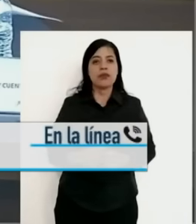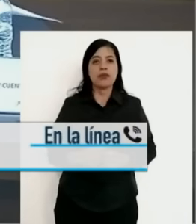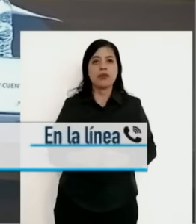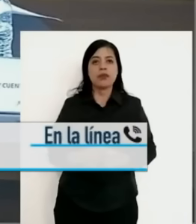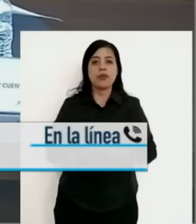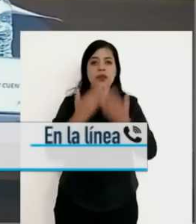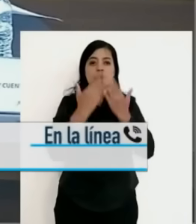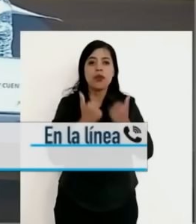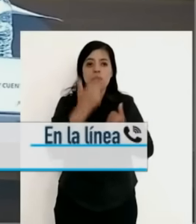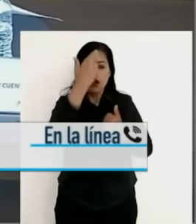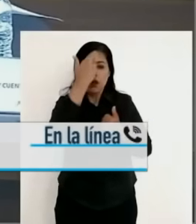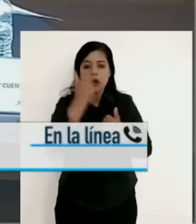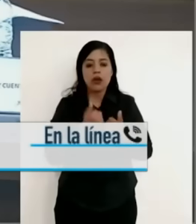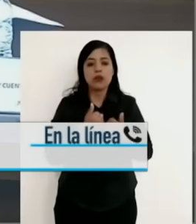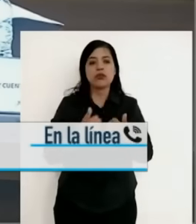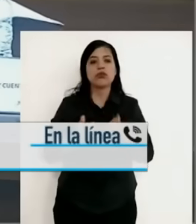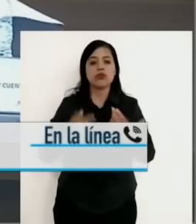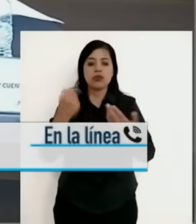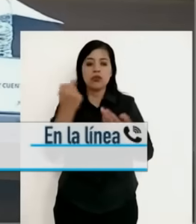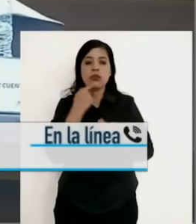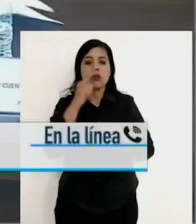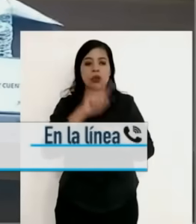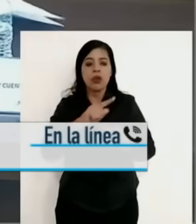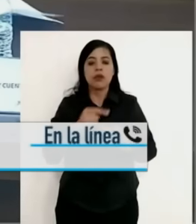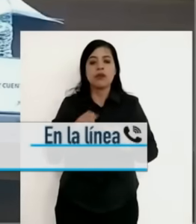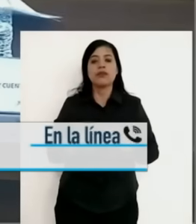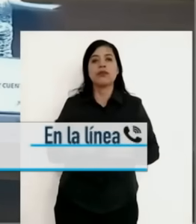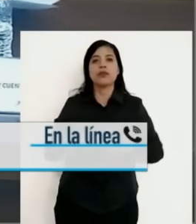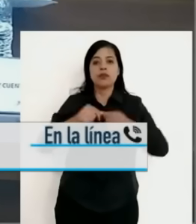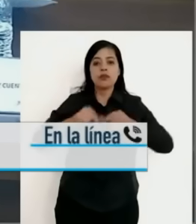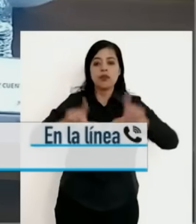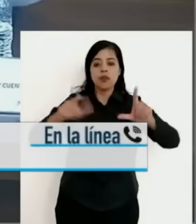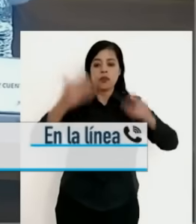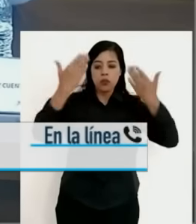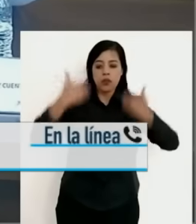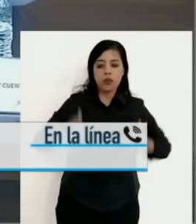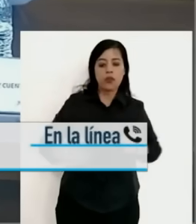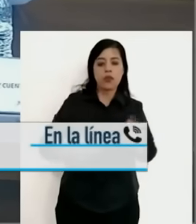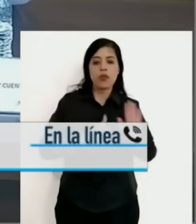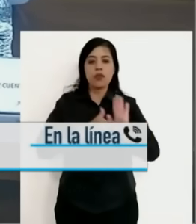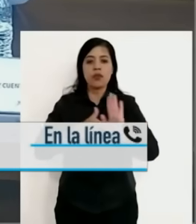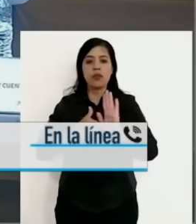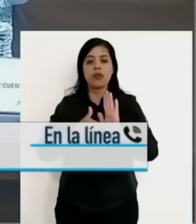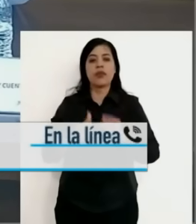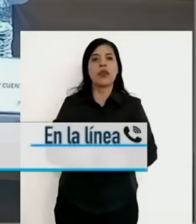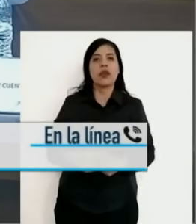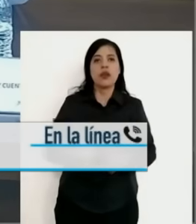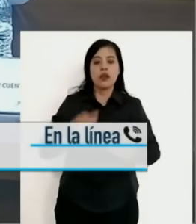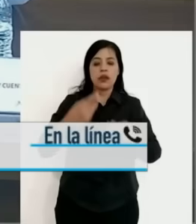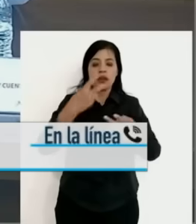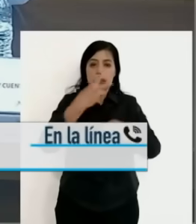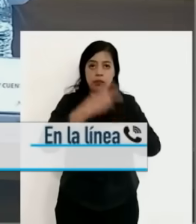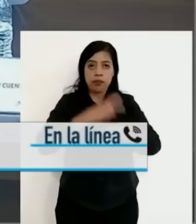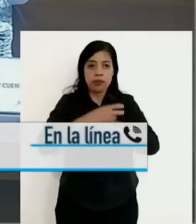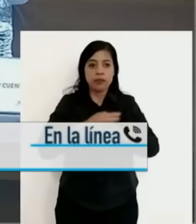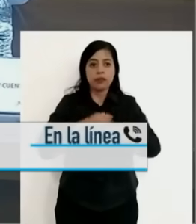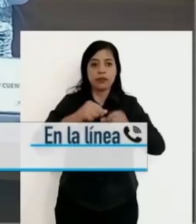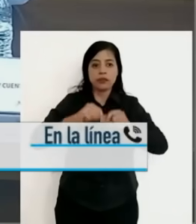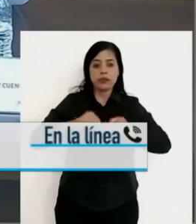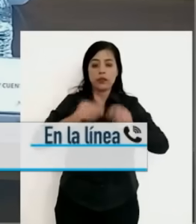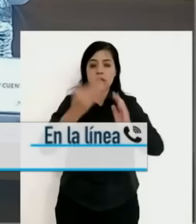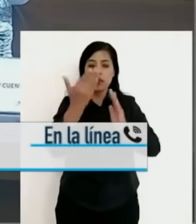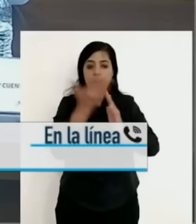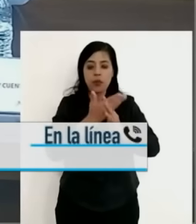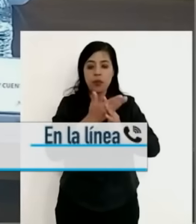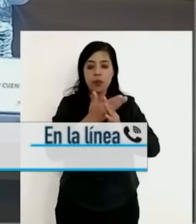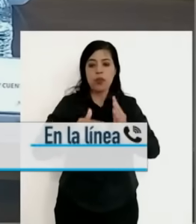documentos generados por el propio partido, ¿verdad? No, no es una fe pública para documentos externos, sino los secretarios generales a nivel